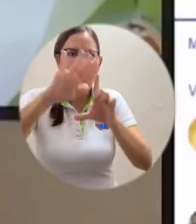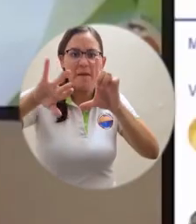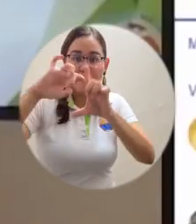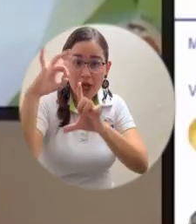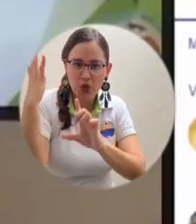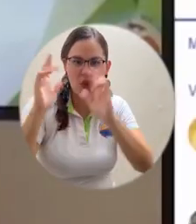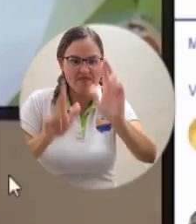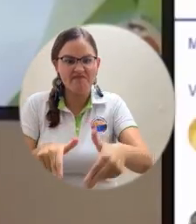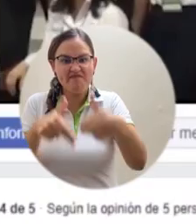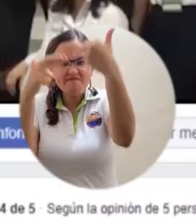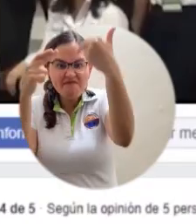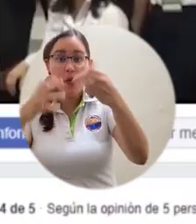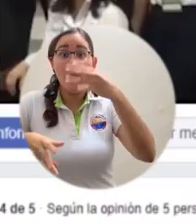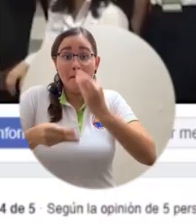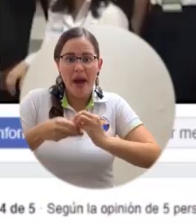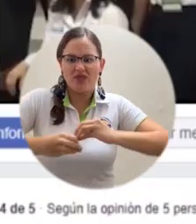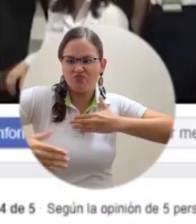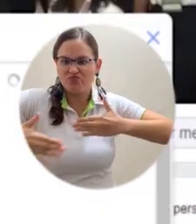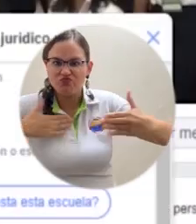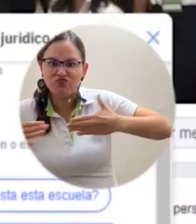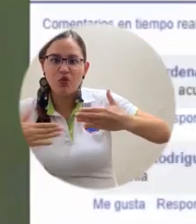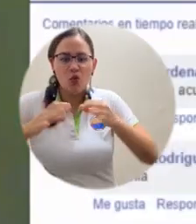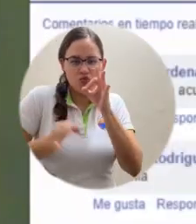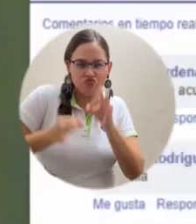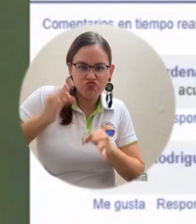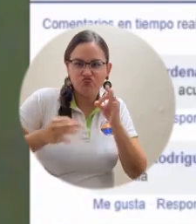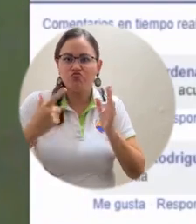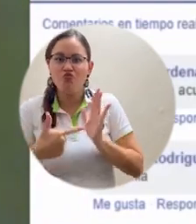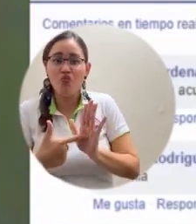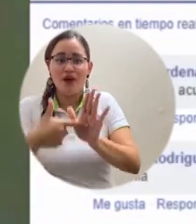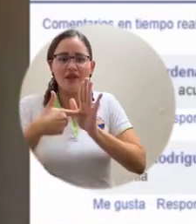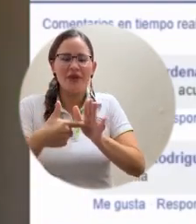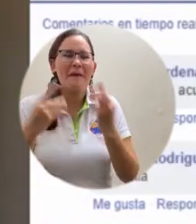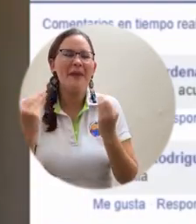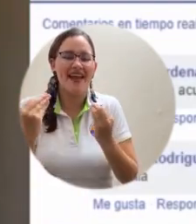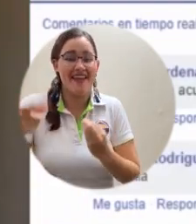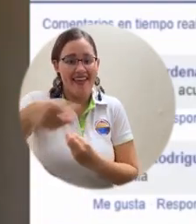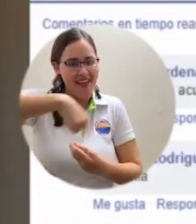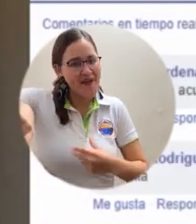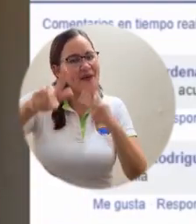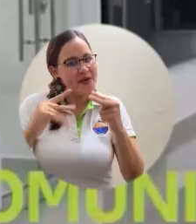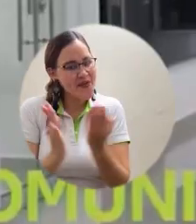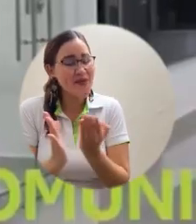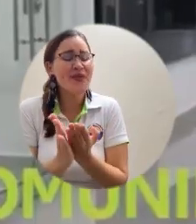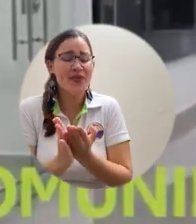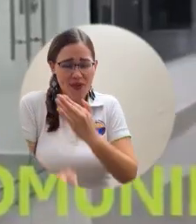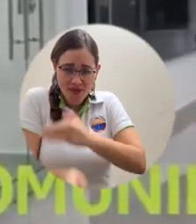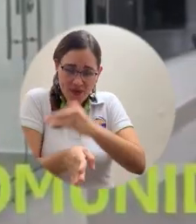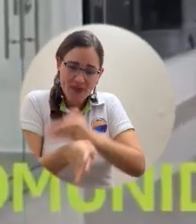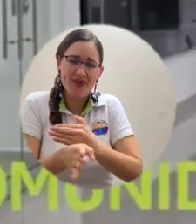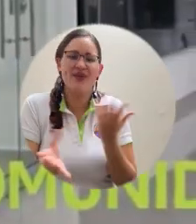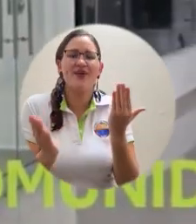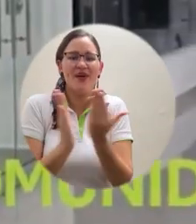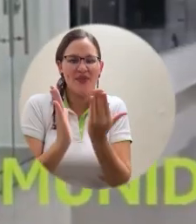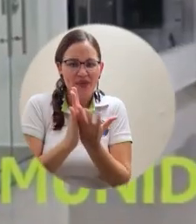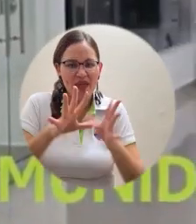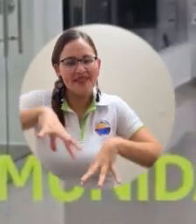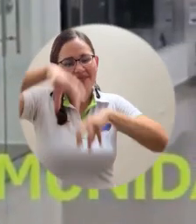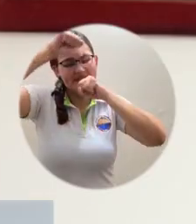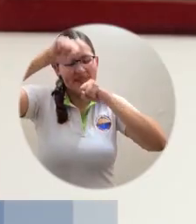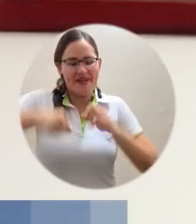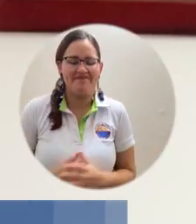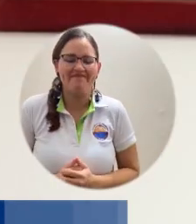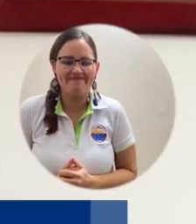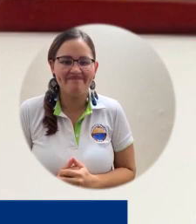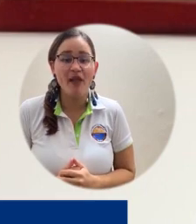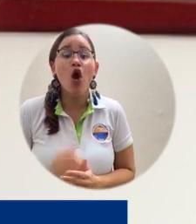y simuladas con el fin de que los estudiantes sigan adelante con su formación académica en el marco del estado de emergencia a nivel mundial. El centro